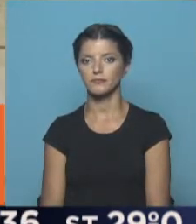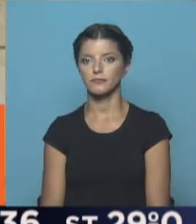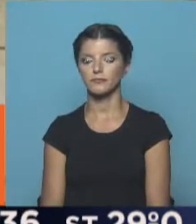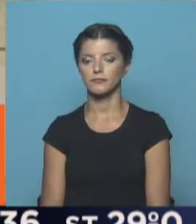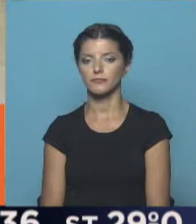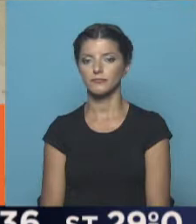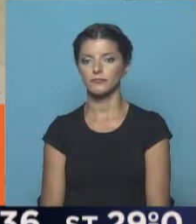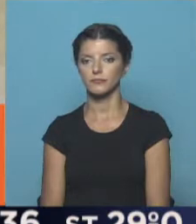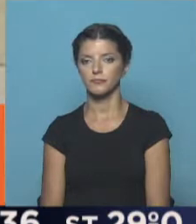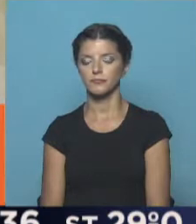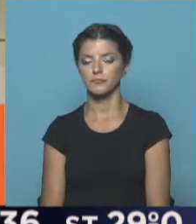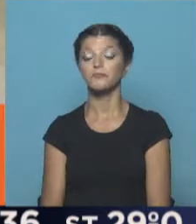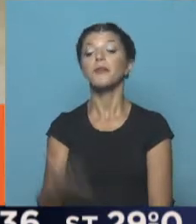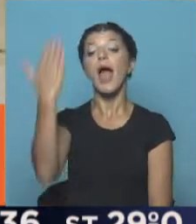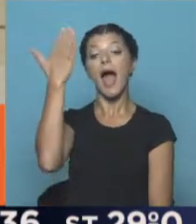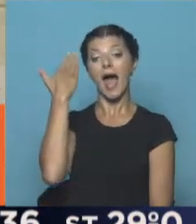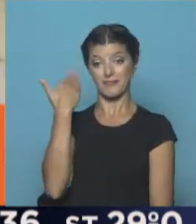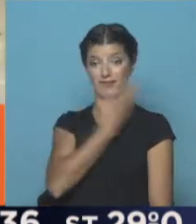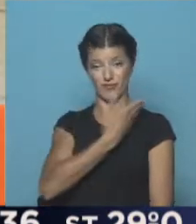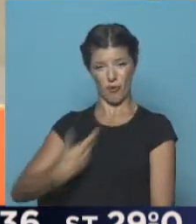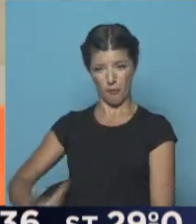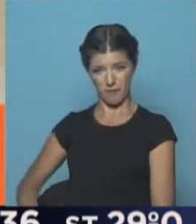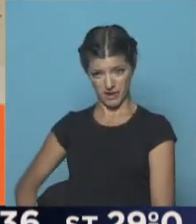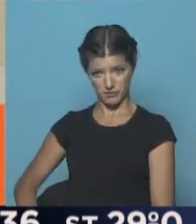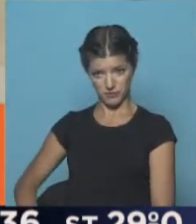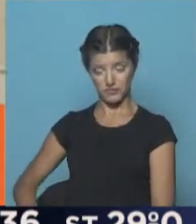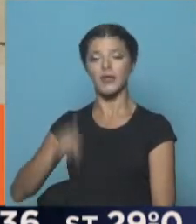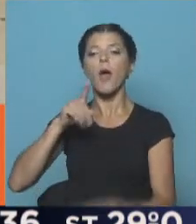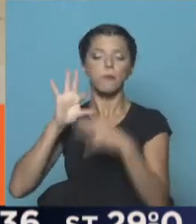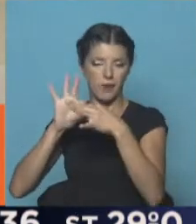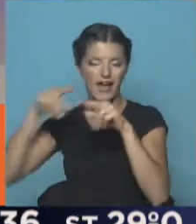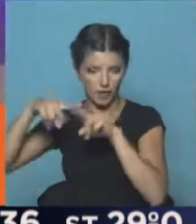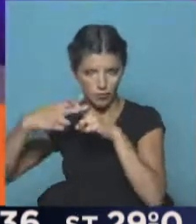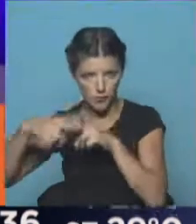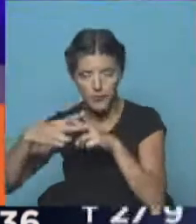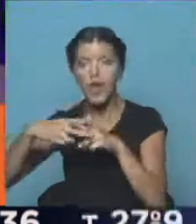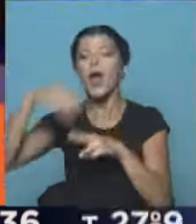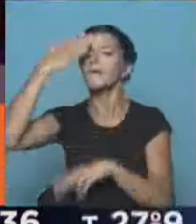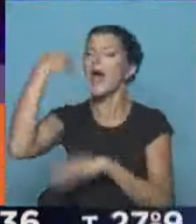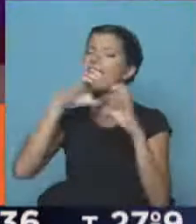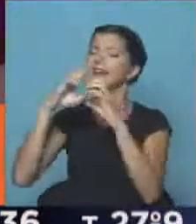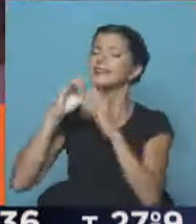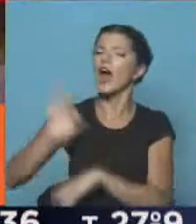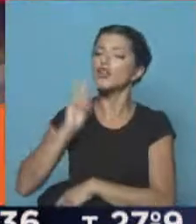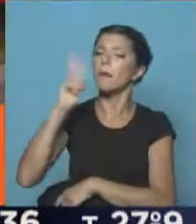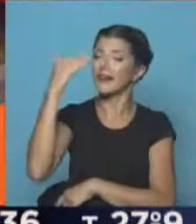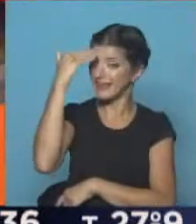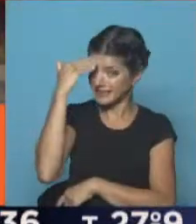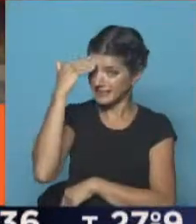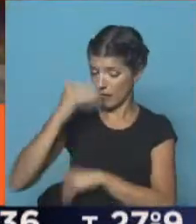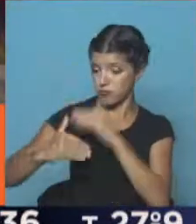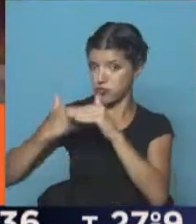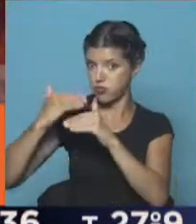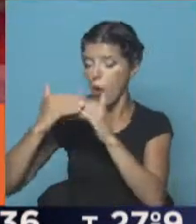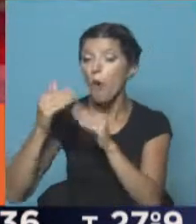el gobierno anterior del perfil eminentemente tecnocrático subió después de la crisis de 2015 cuando cayó el ejecutivo